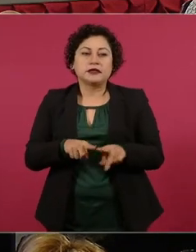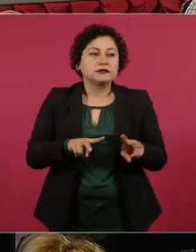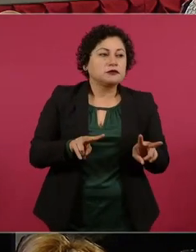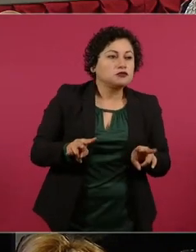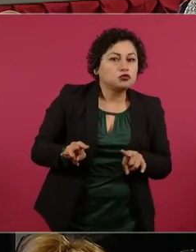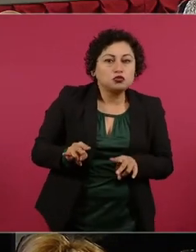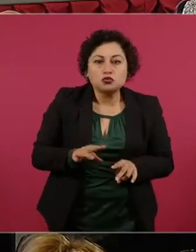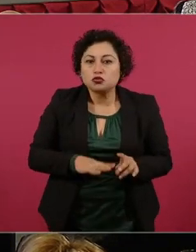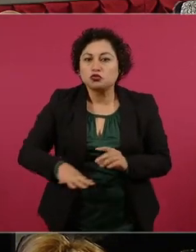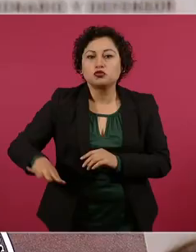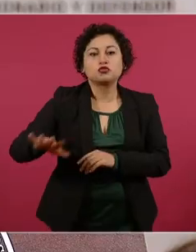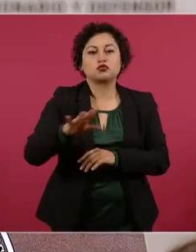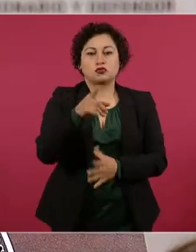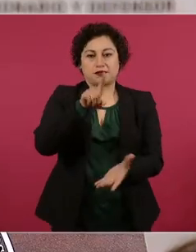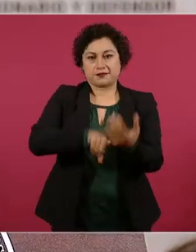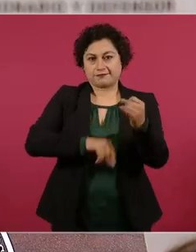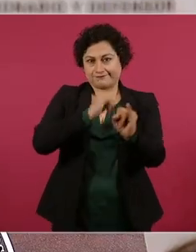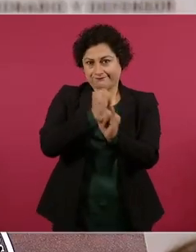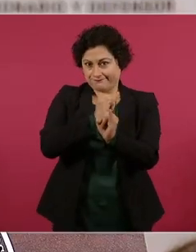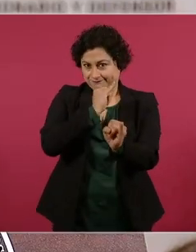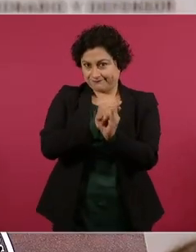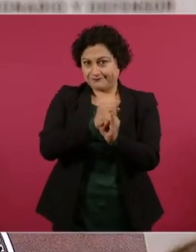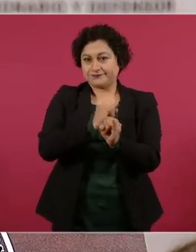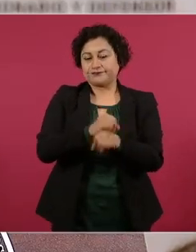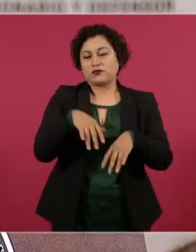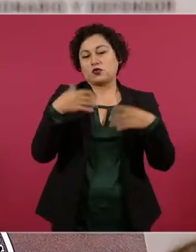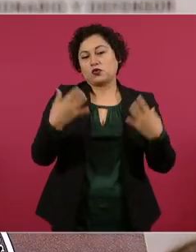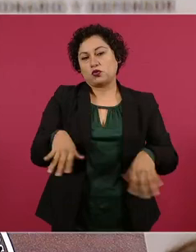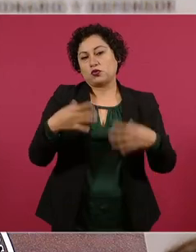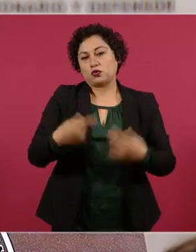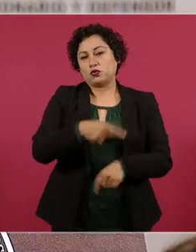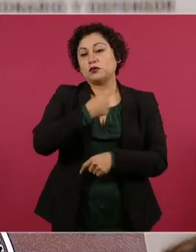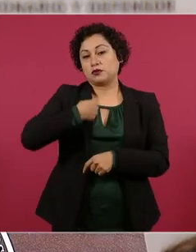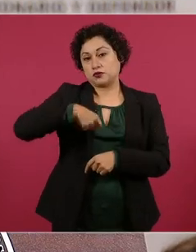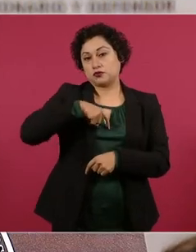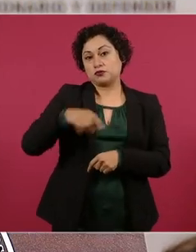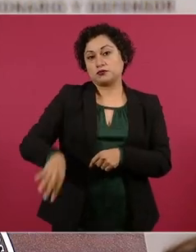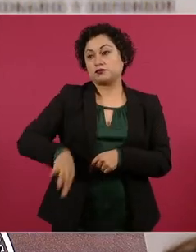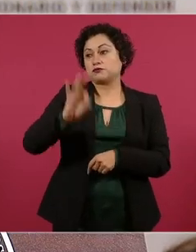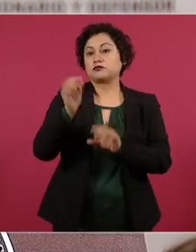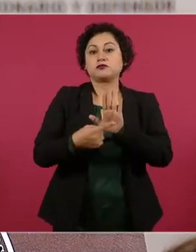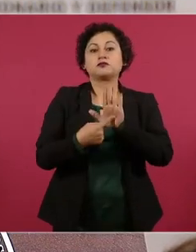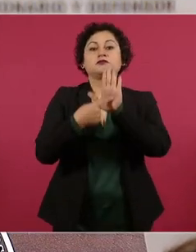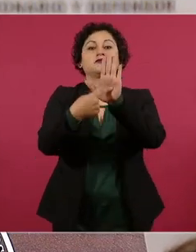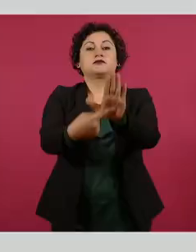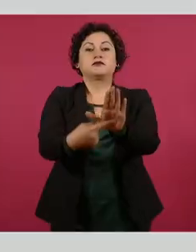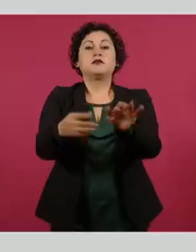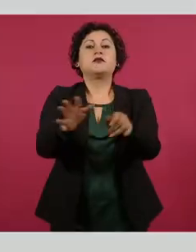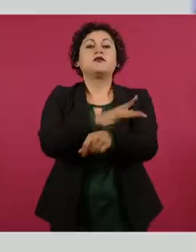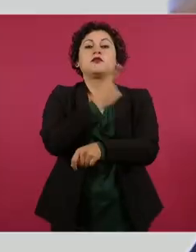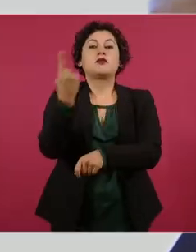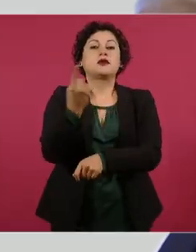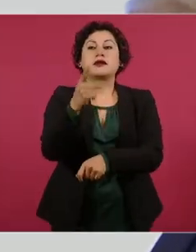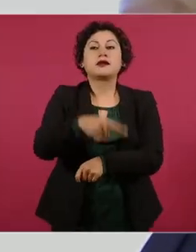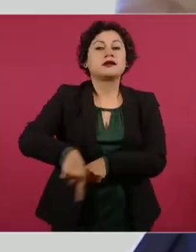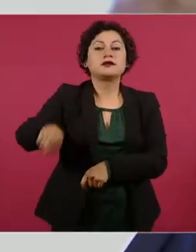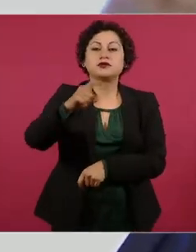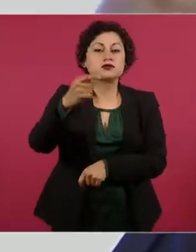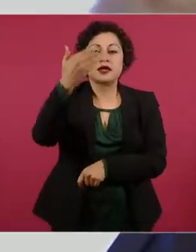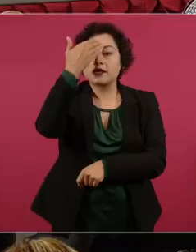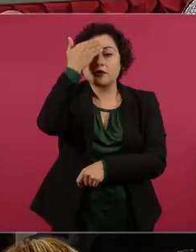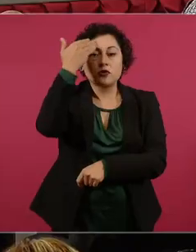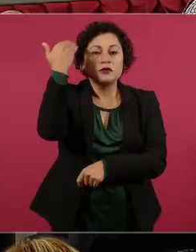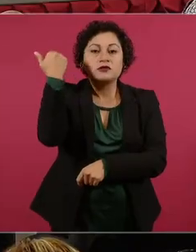presentar este caso porque ya no saben ni qué inventar. Durante la marcha